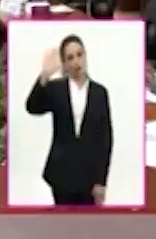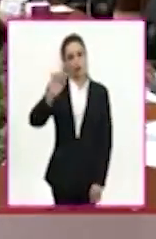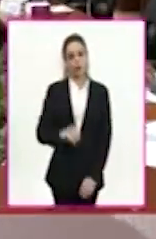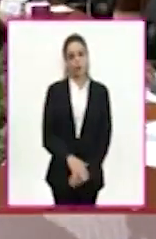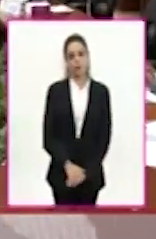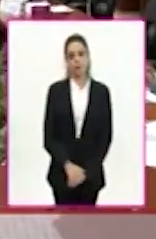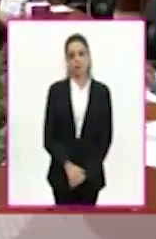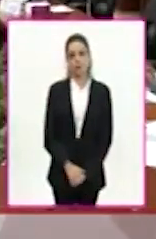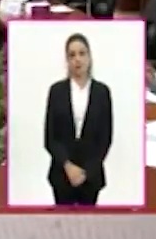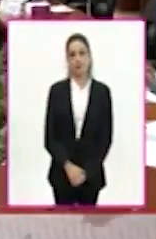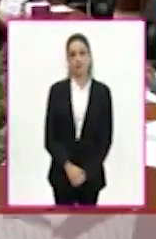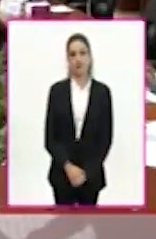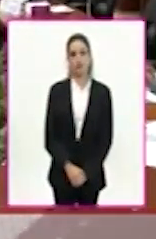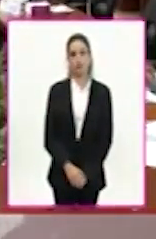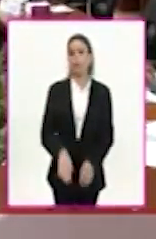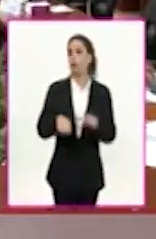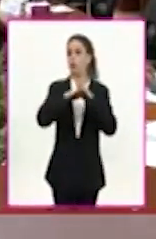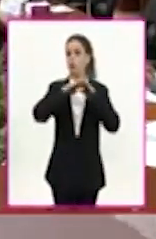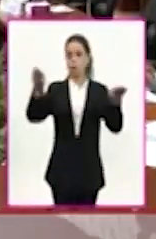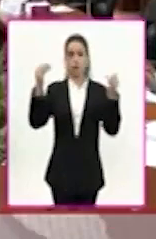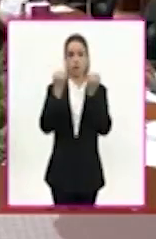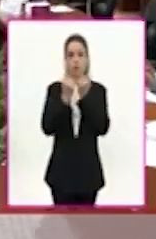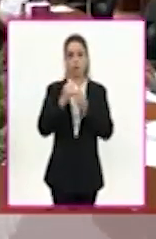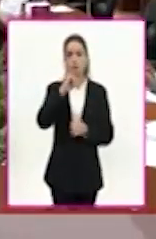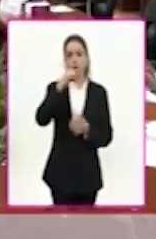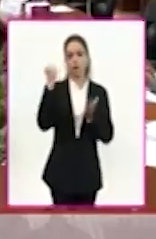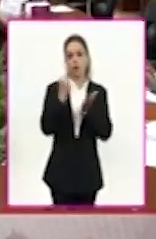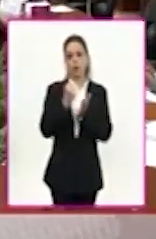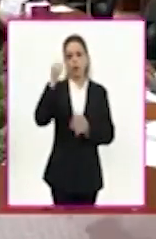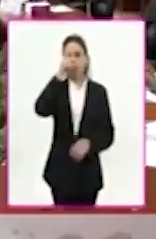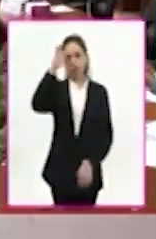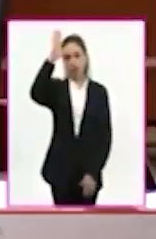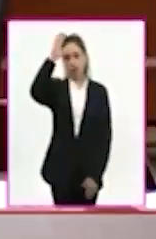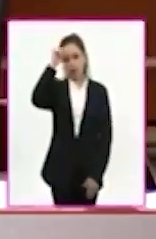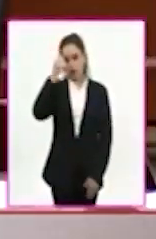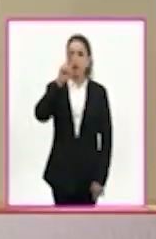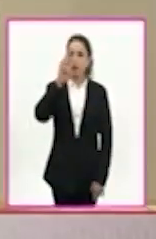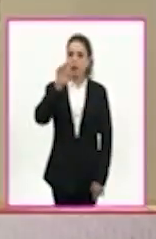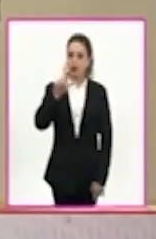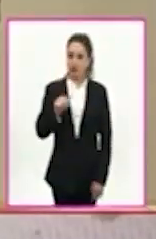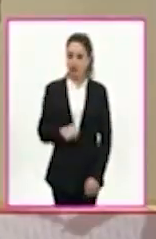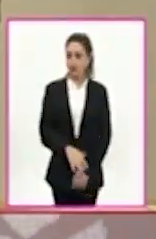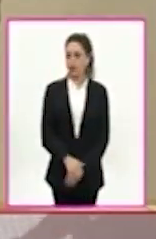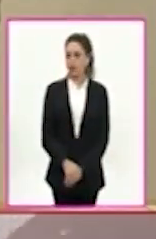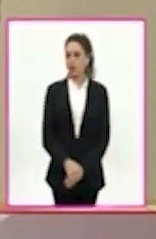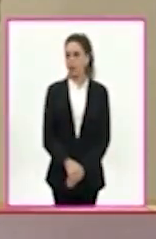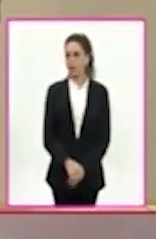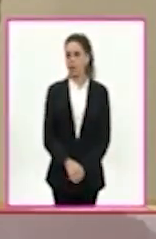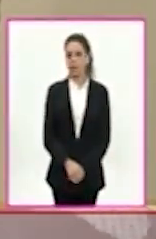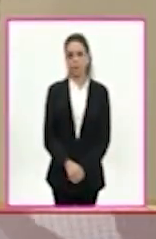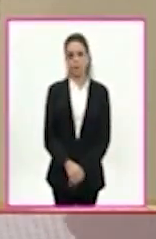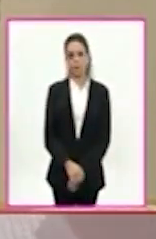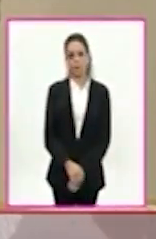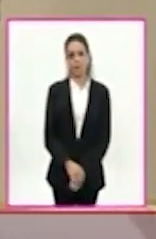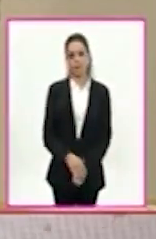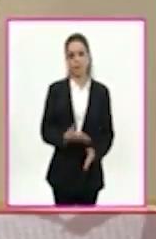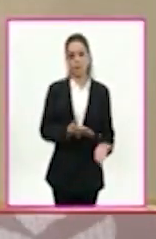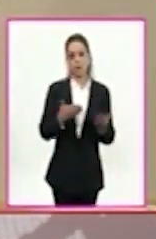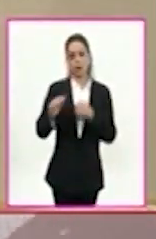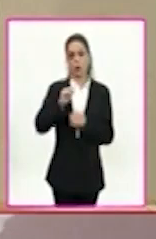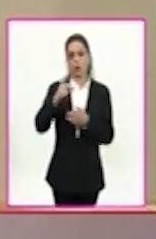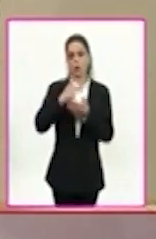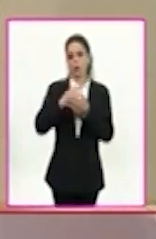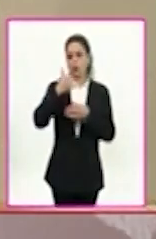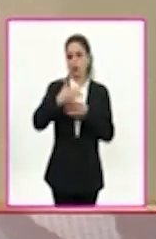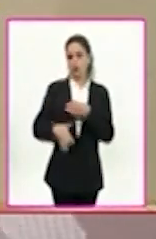implica un esfuerzo muy grande. Pero yo sí quisiera decir, sé que va a ser muy poco popular lo que yo diga en